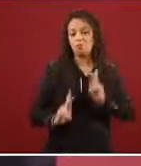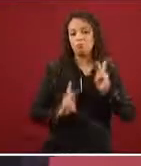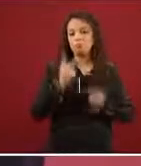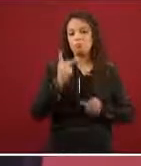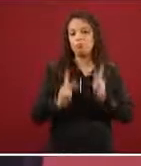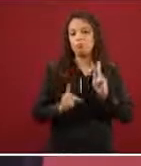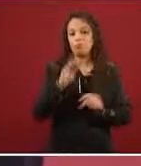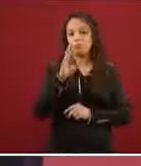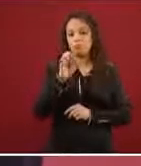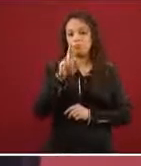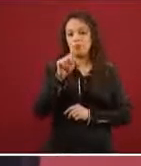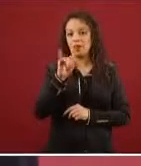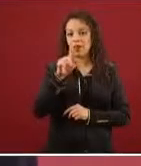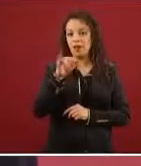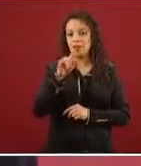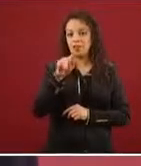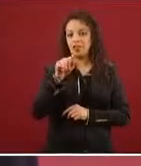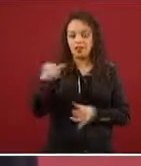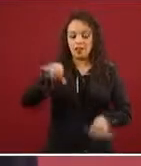Estamos